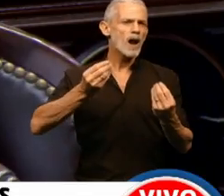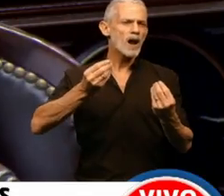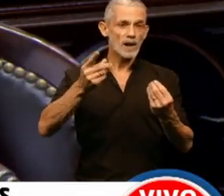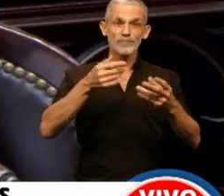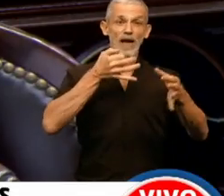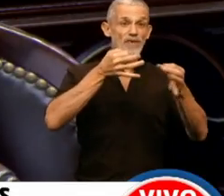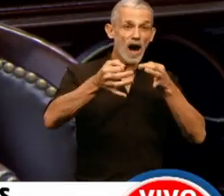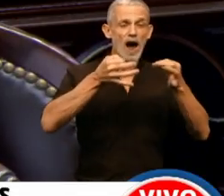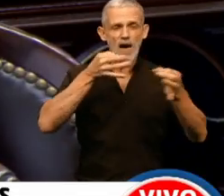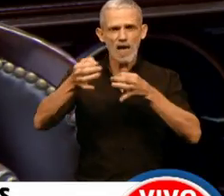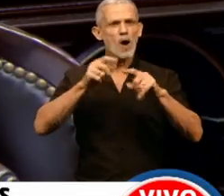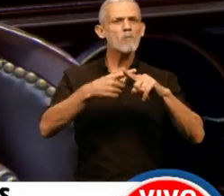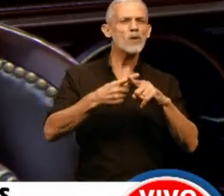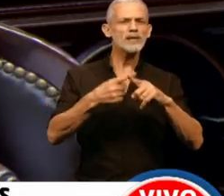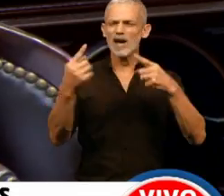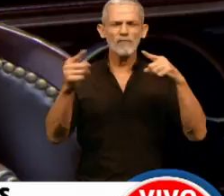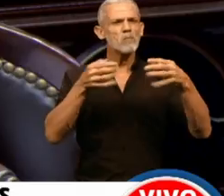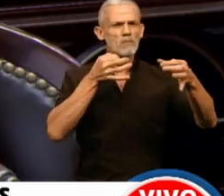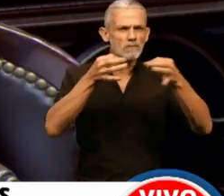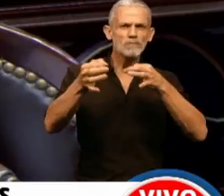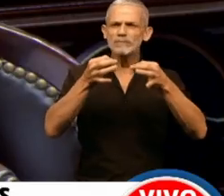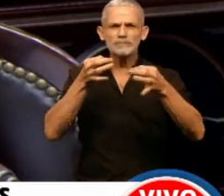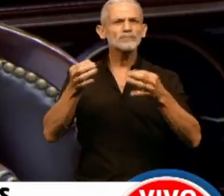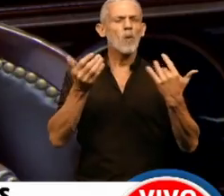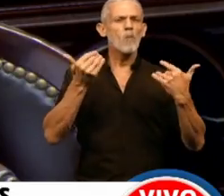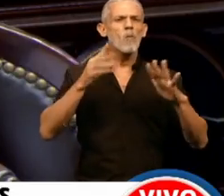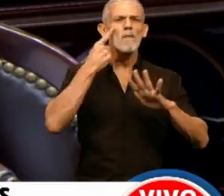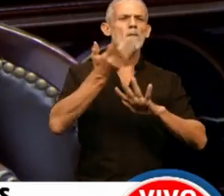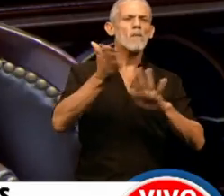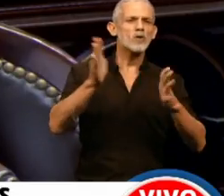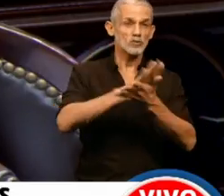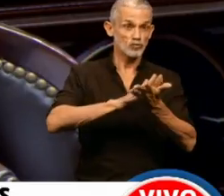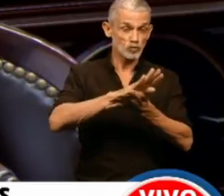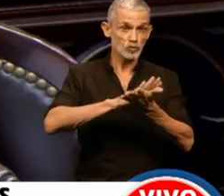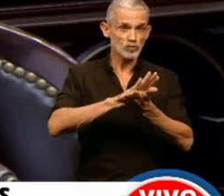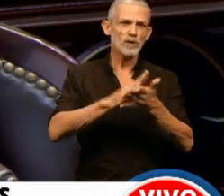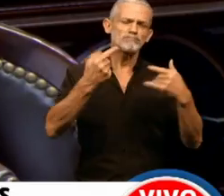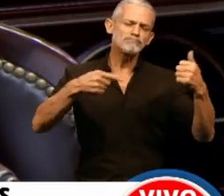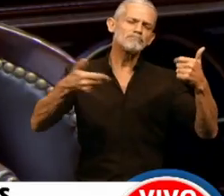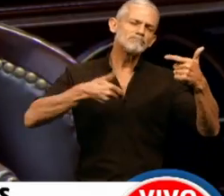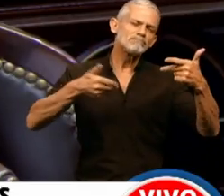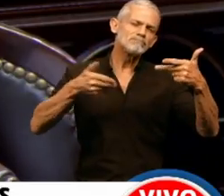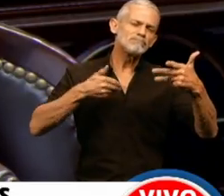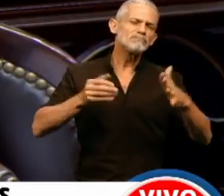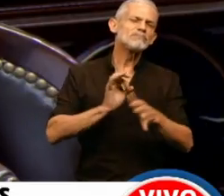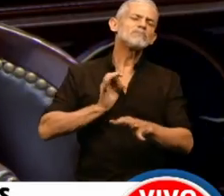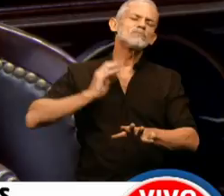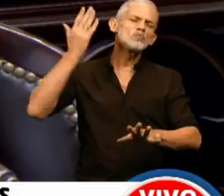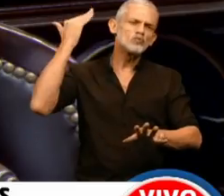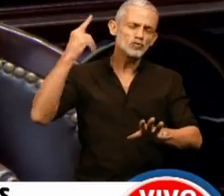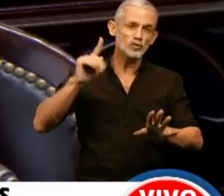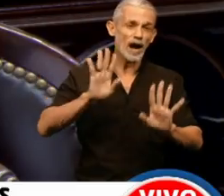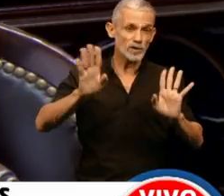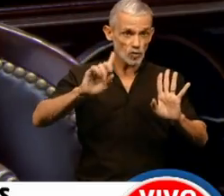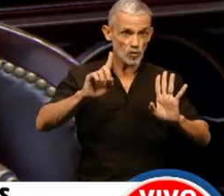en que el diálogo político sirve para viabilizar respuestas a demandas históricas que llegaron reitero